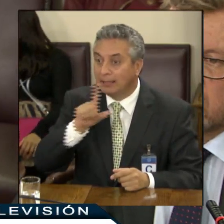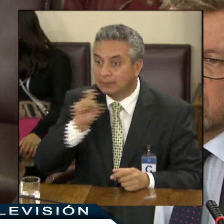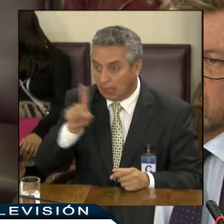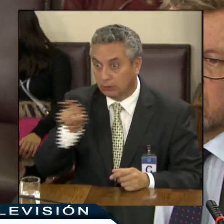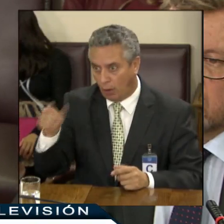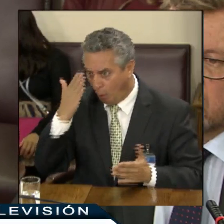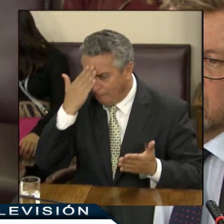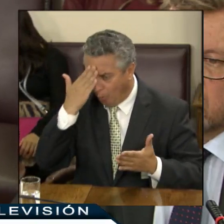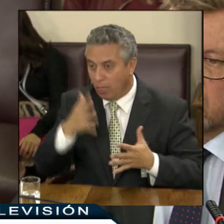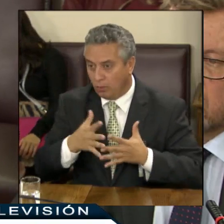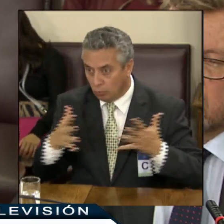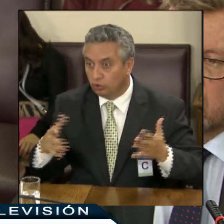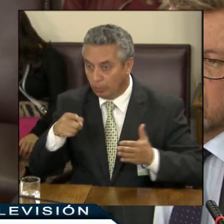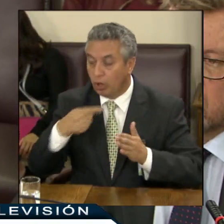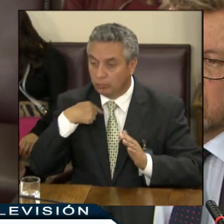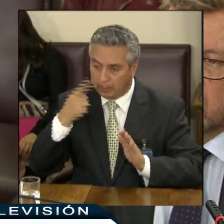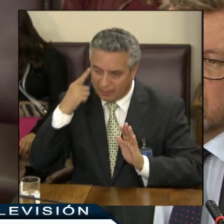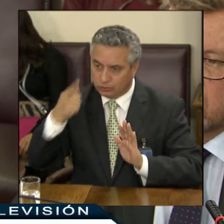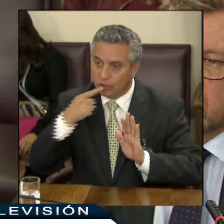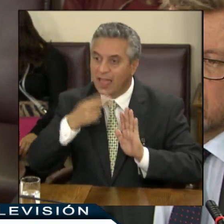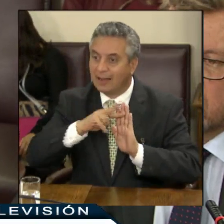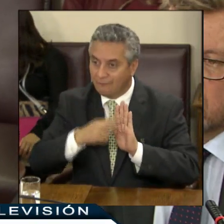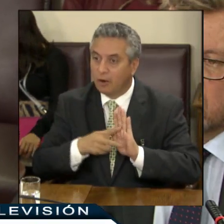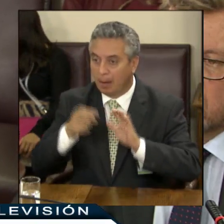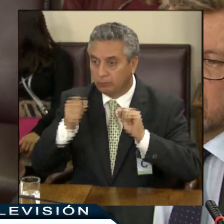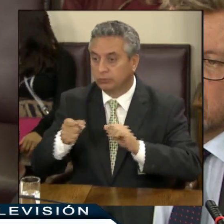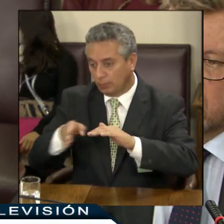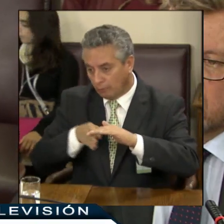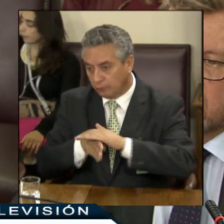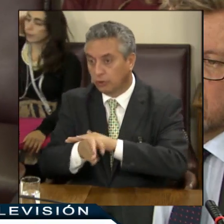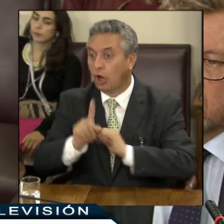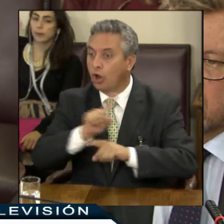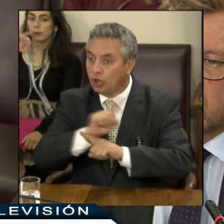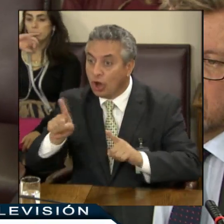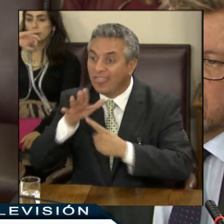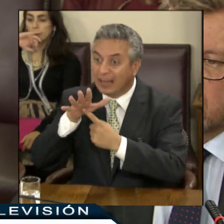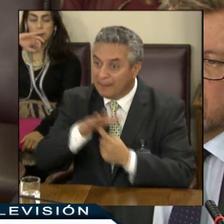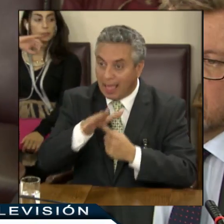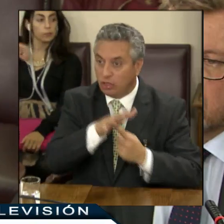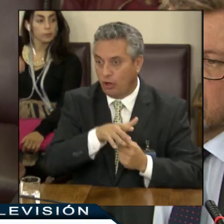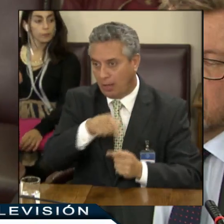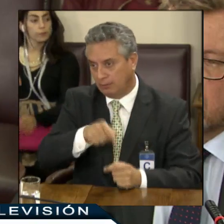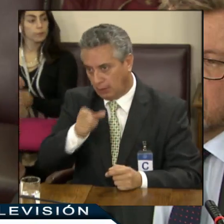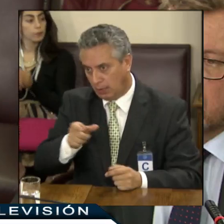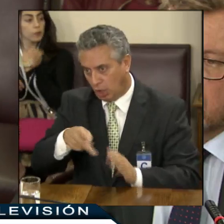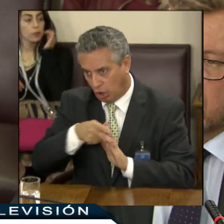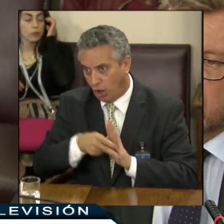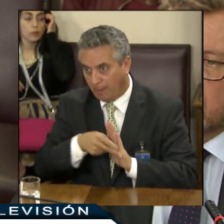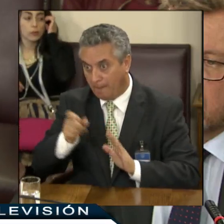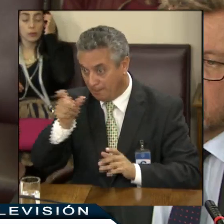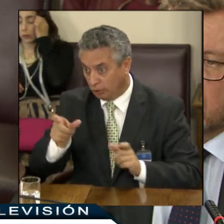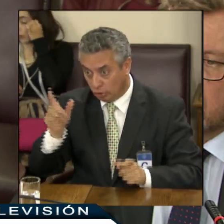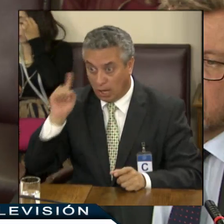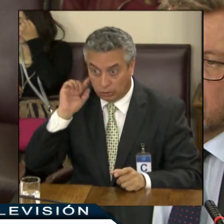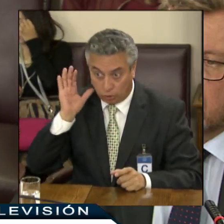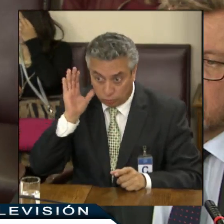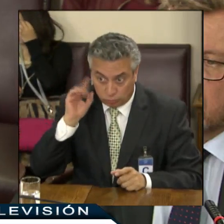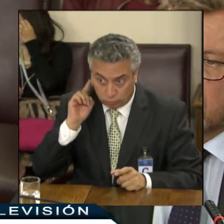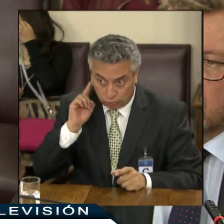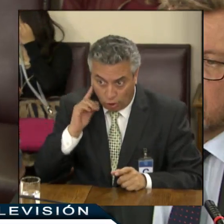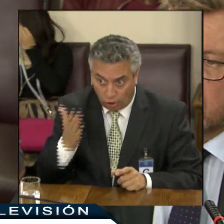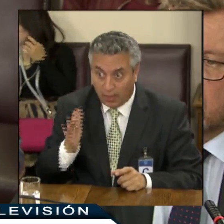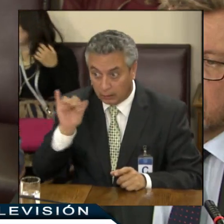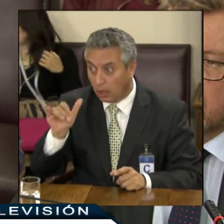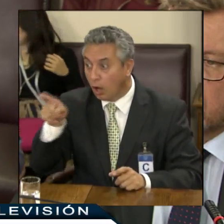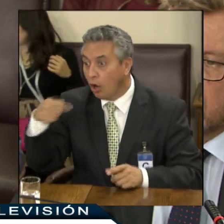pero nosotros creemos que la Reforma en el sentido de hacer accesible y no discriminatoria estas normas para personas con discapacidad auditiva de cultura sorda y lengua de seña